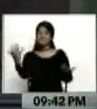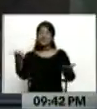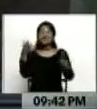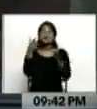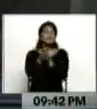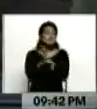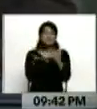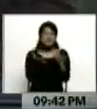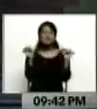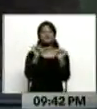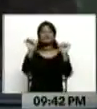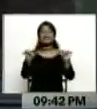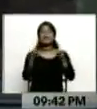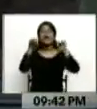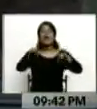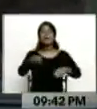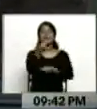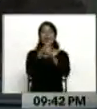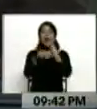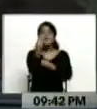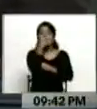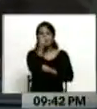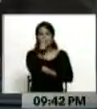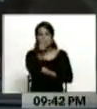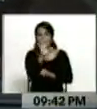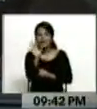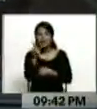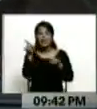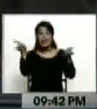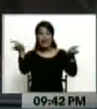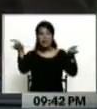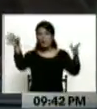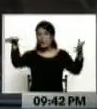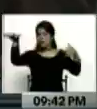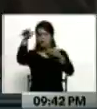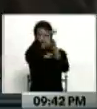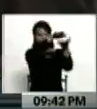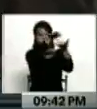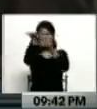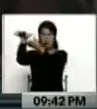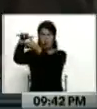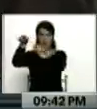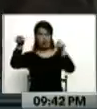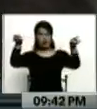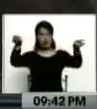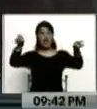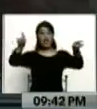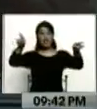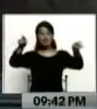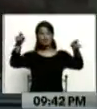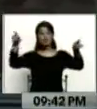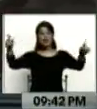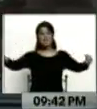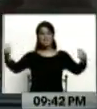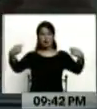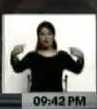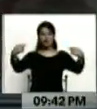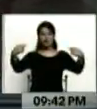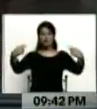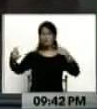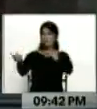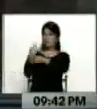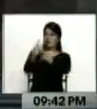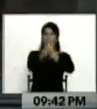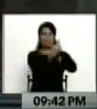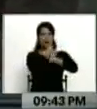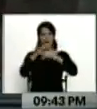capitalismo es el modelo capitalista y nos amenazan Entonces como saben hacerlo los